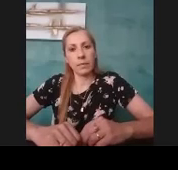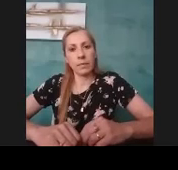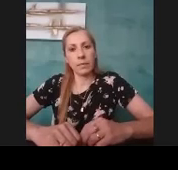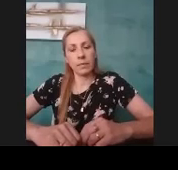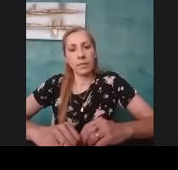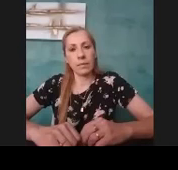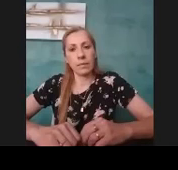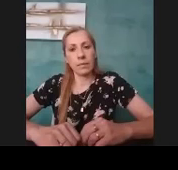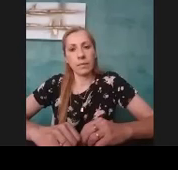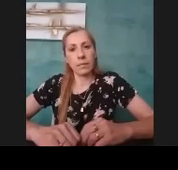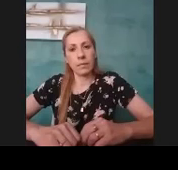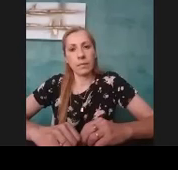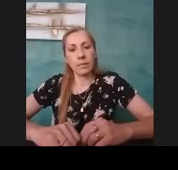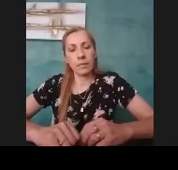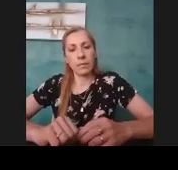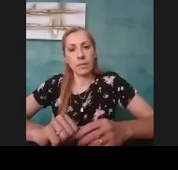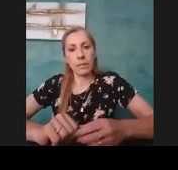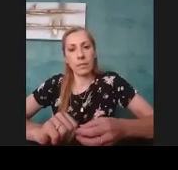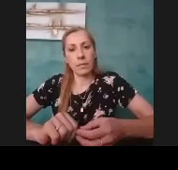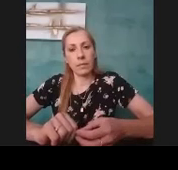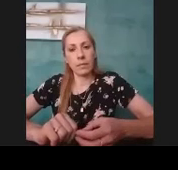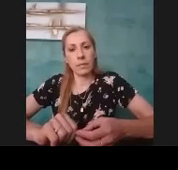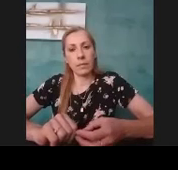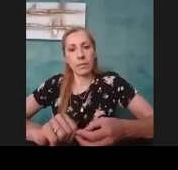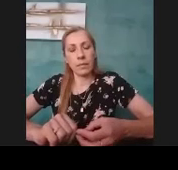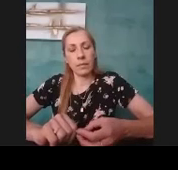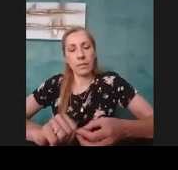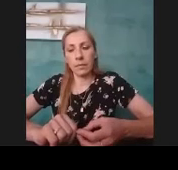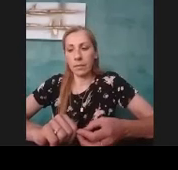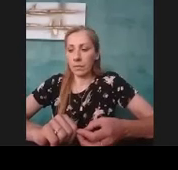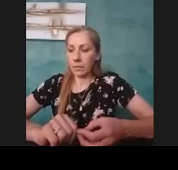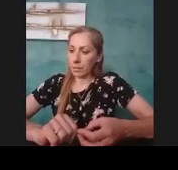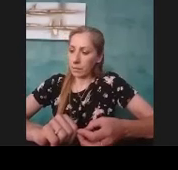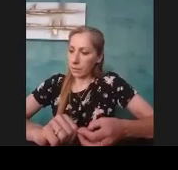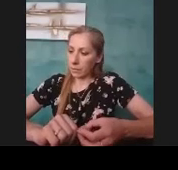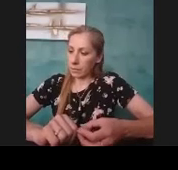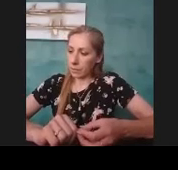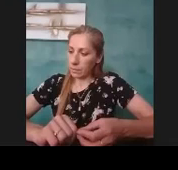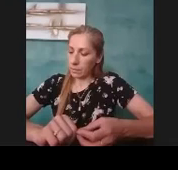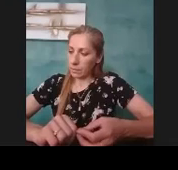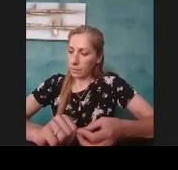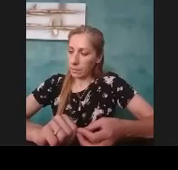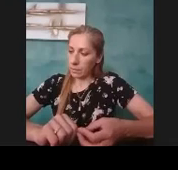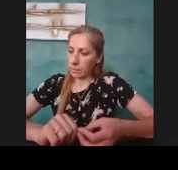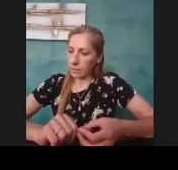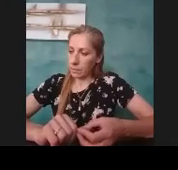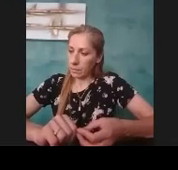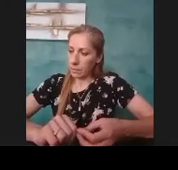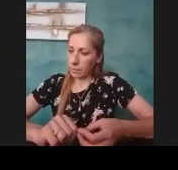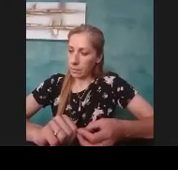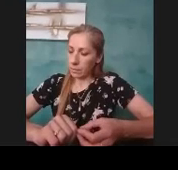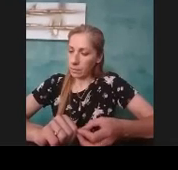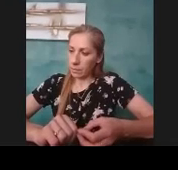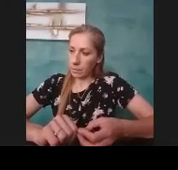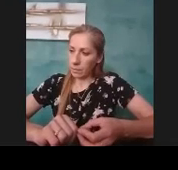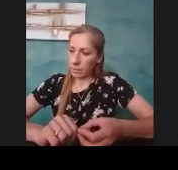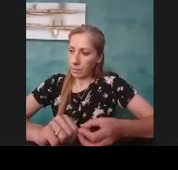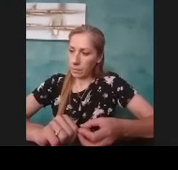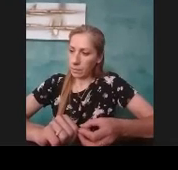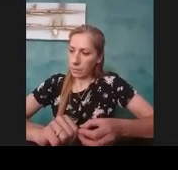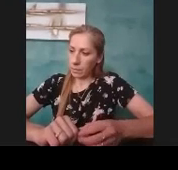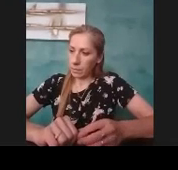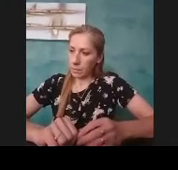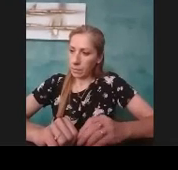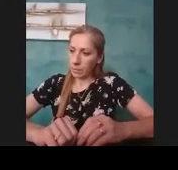con respecto al manejo de y ahí me quedo y no sé, de la de la presión presión arterial. arterial en un trauma hepática